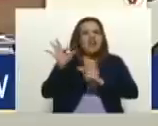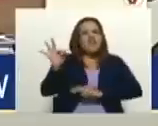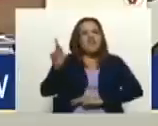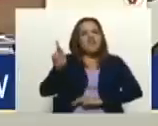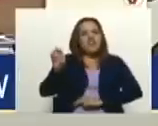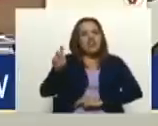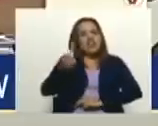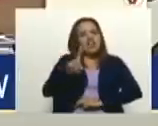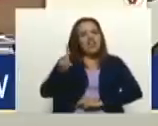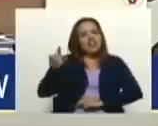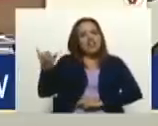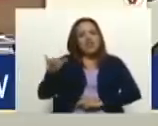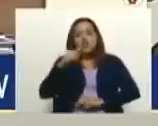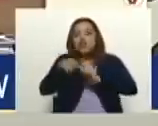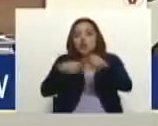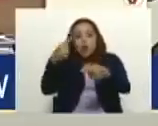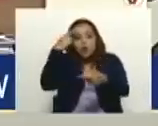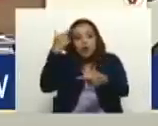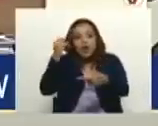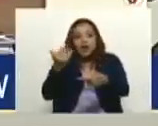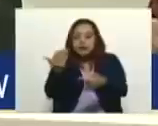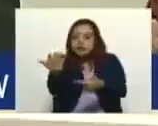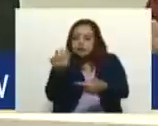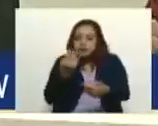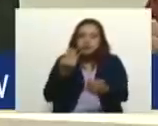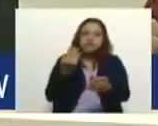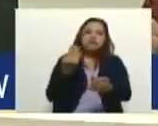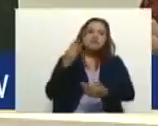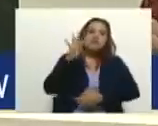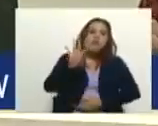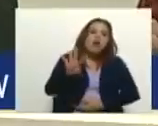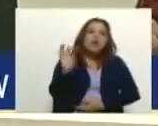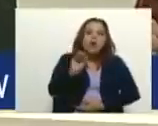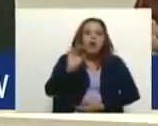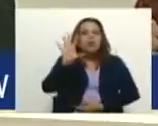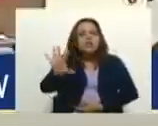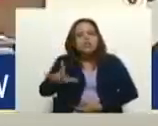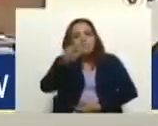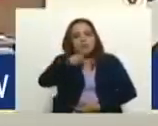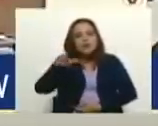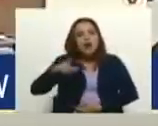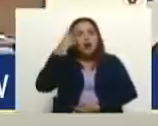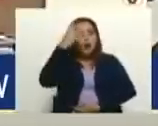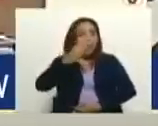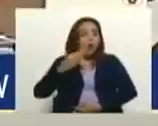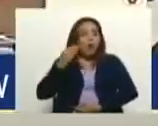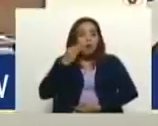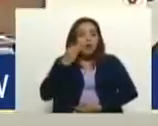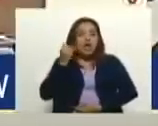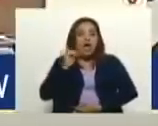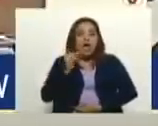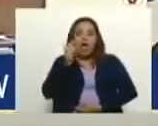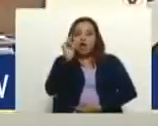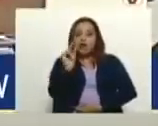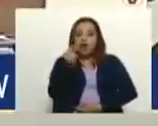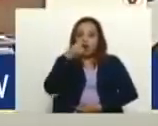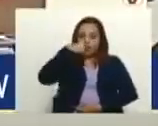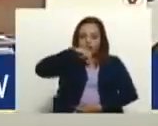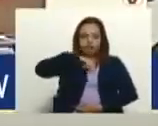santos días reportan 4 o 5 personas jóvenes con drogas encima.